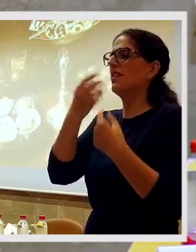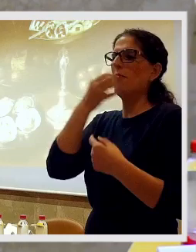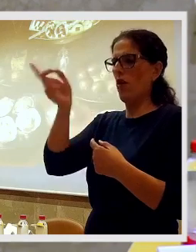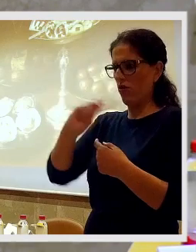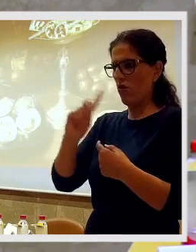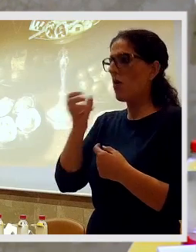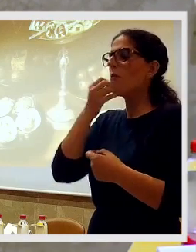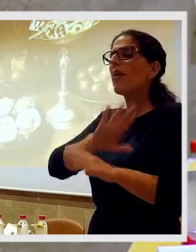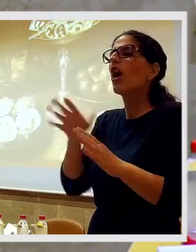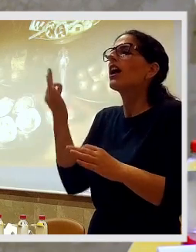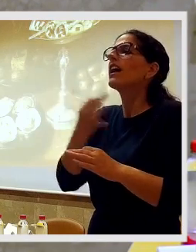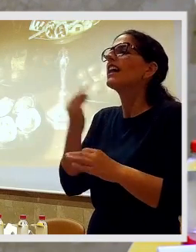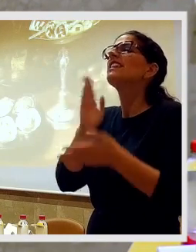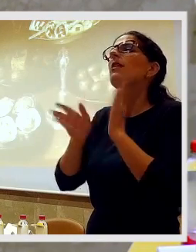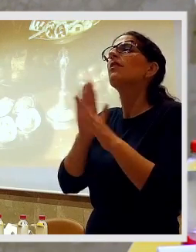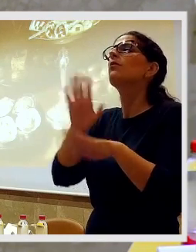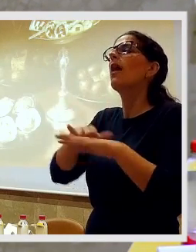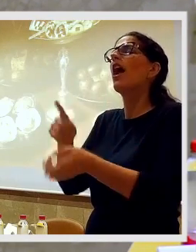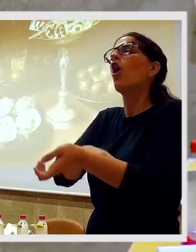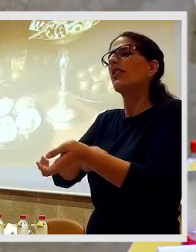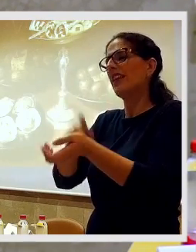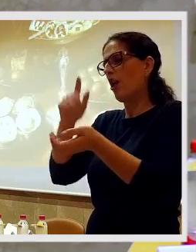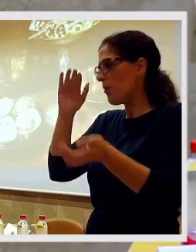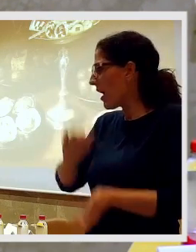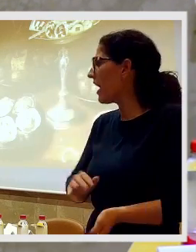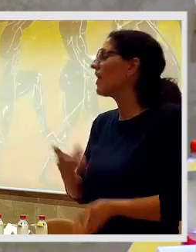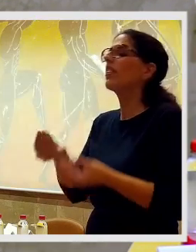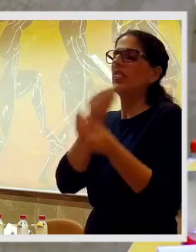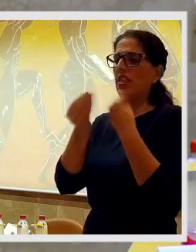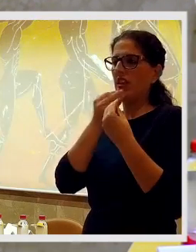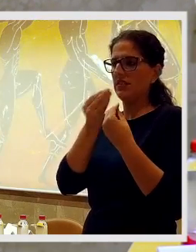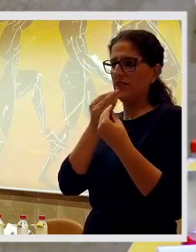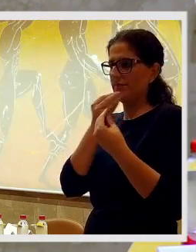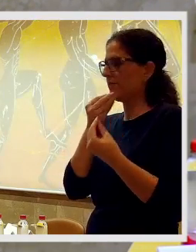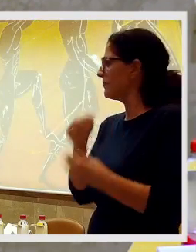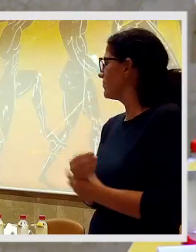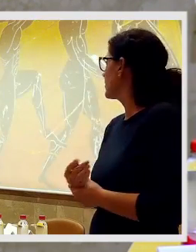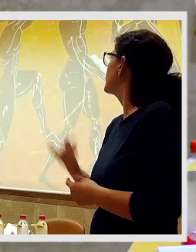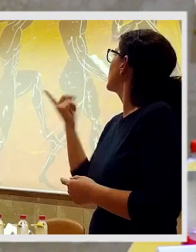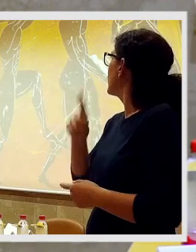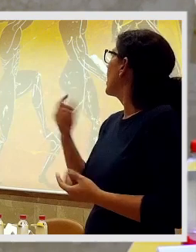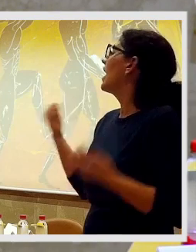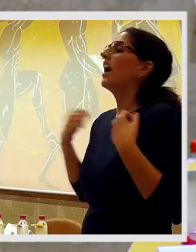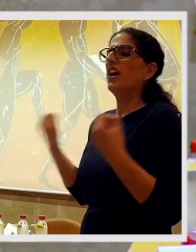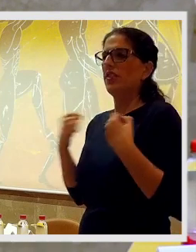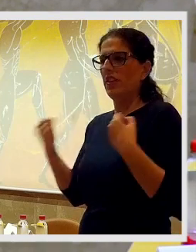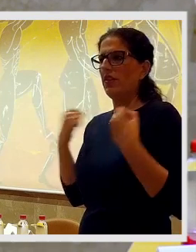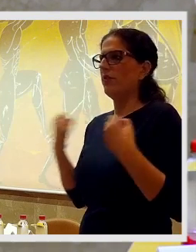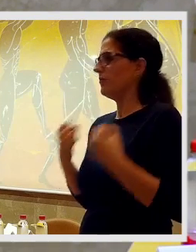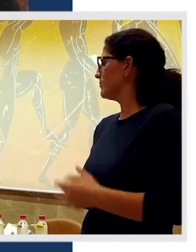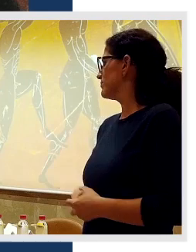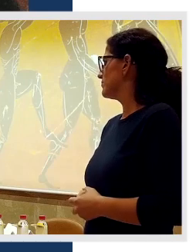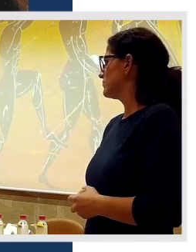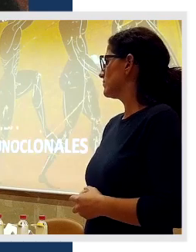El tratamiento fundamental de la hipercolesterolemia es la dieta y el ejercicio físico.